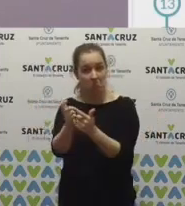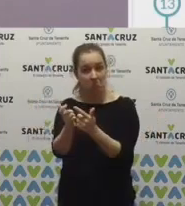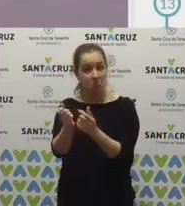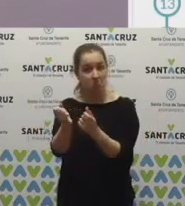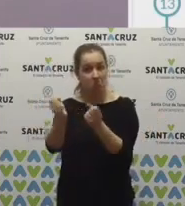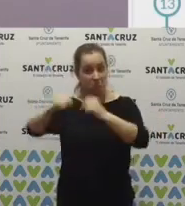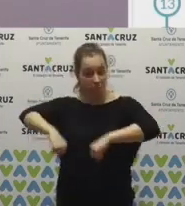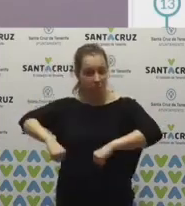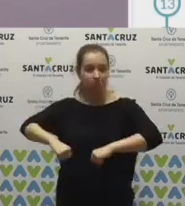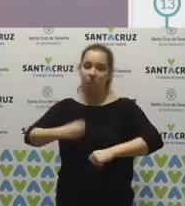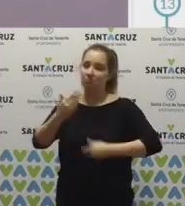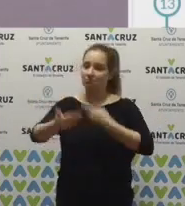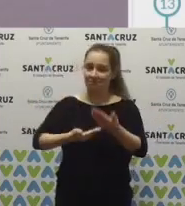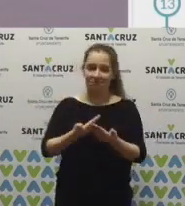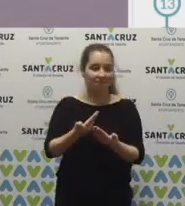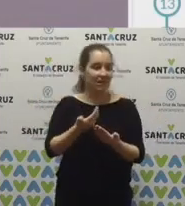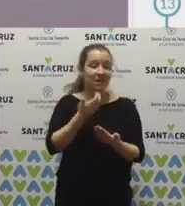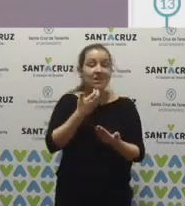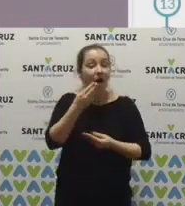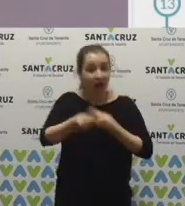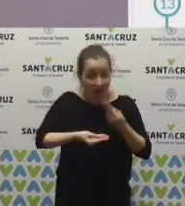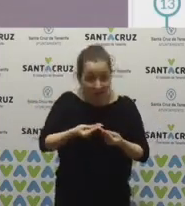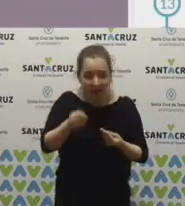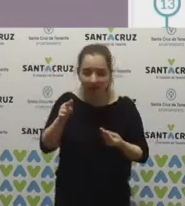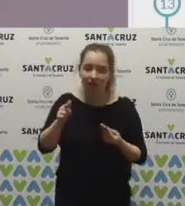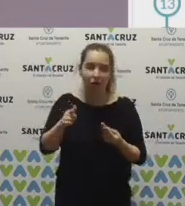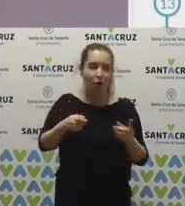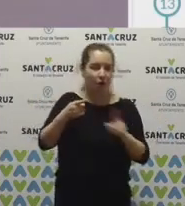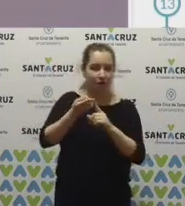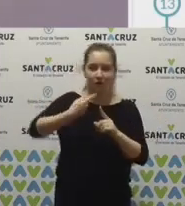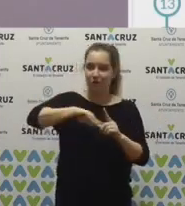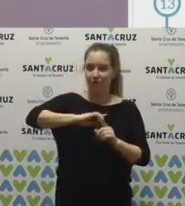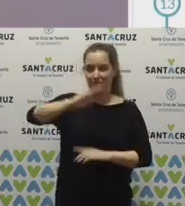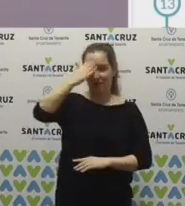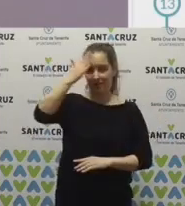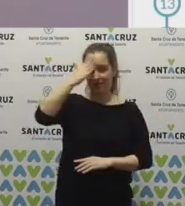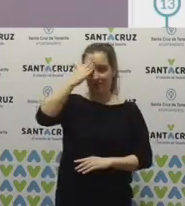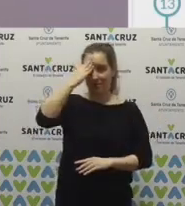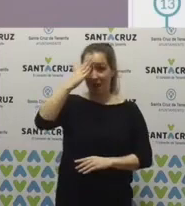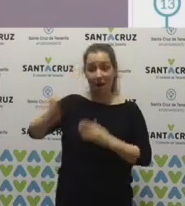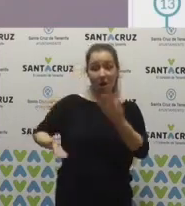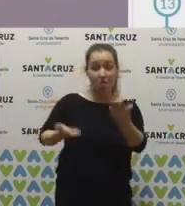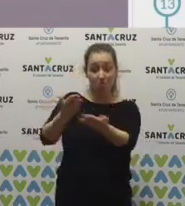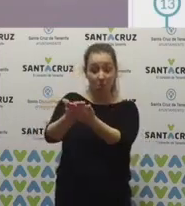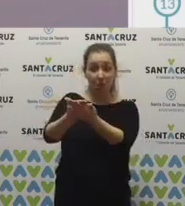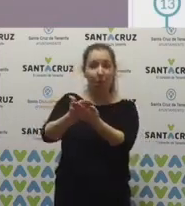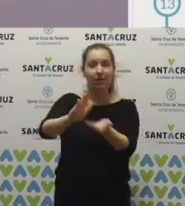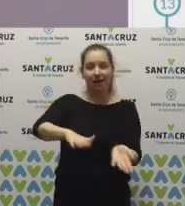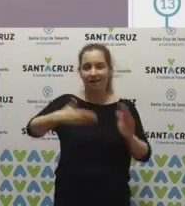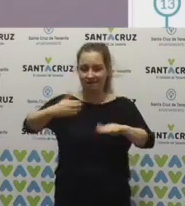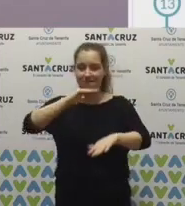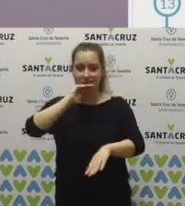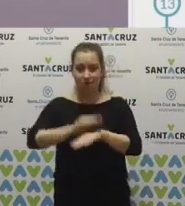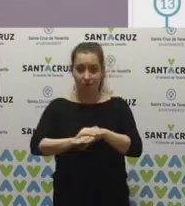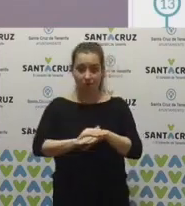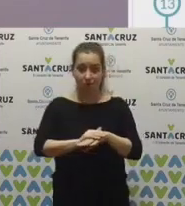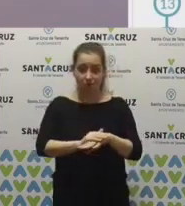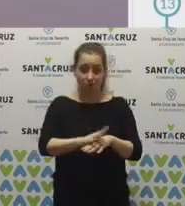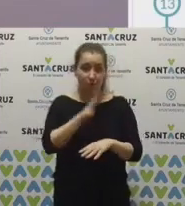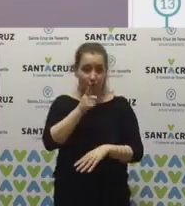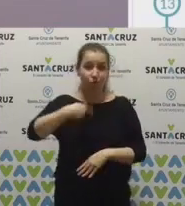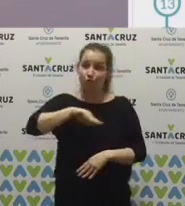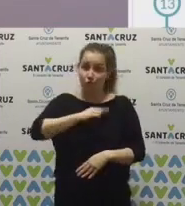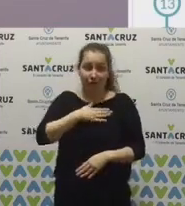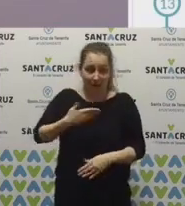que mientras se haga ese es nuestro objetivo que al final se hagan estas propuestas y se cumpla con lo que realmente se viene en esta en esta moción